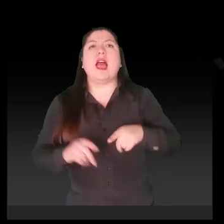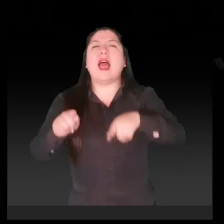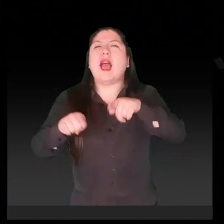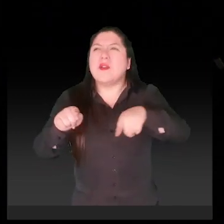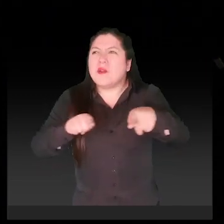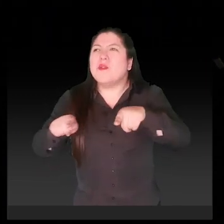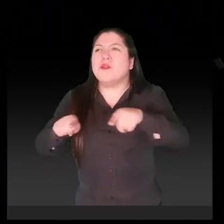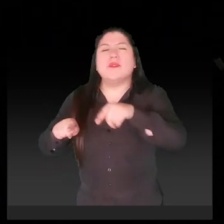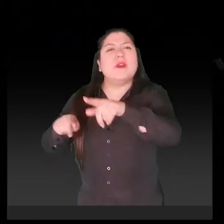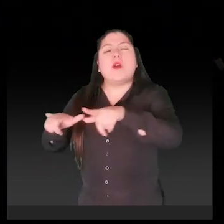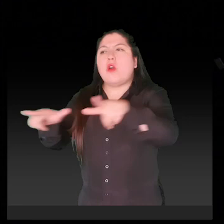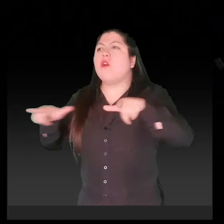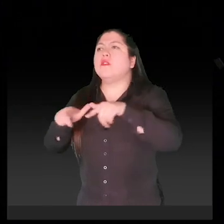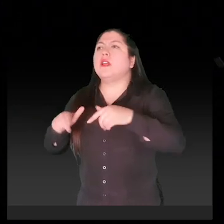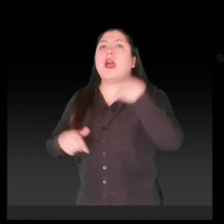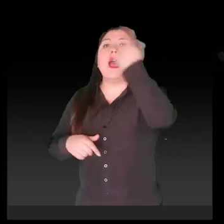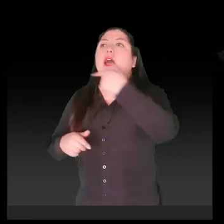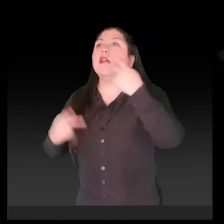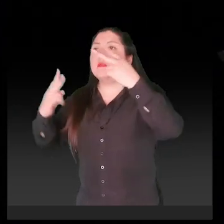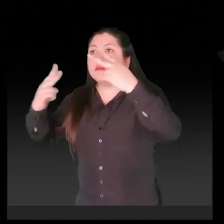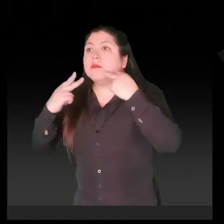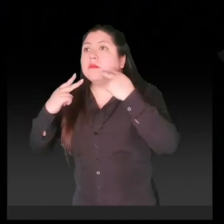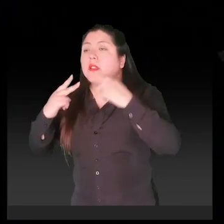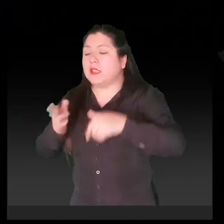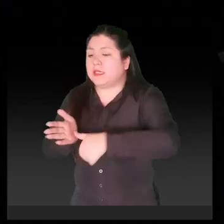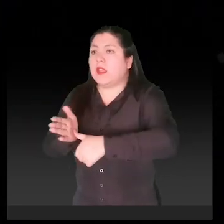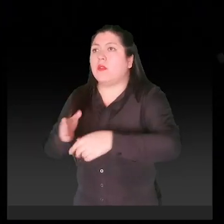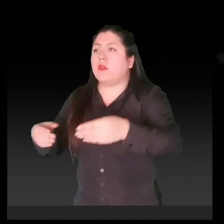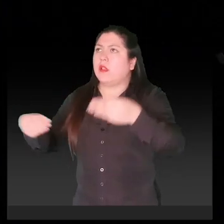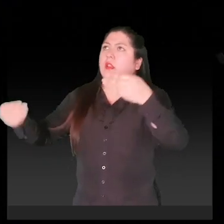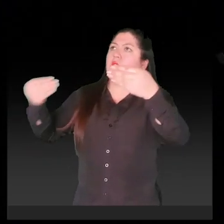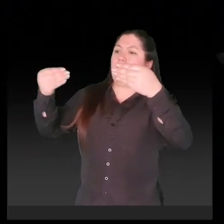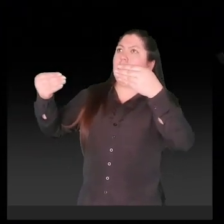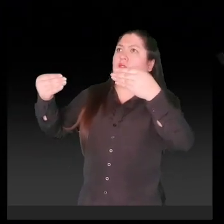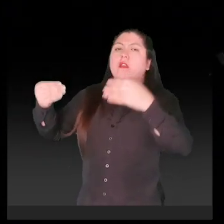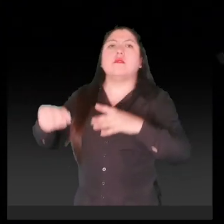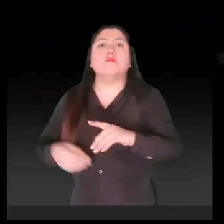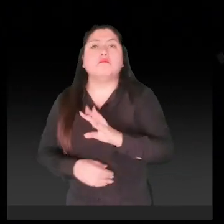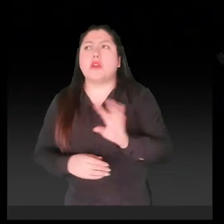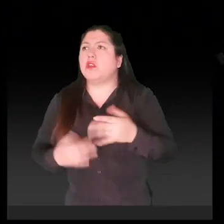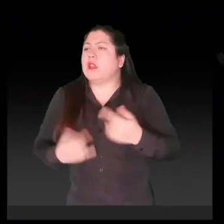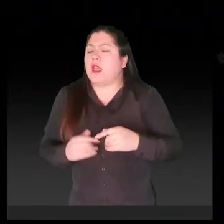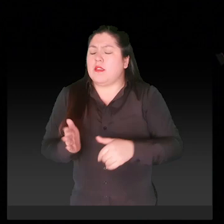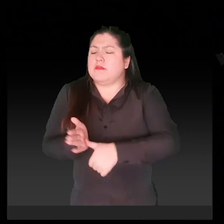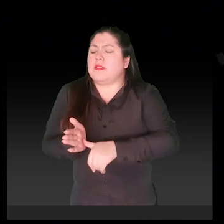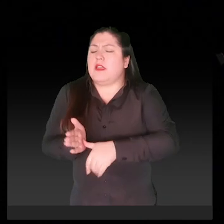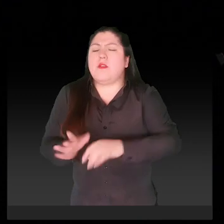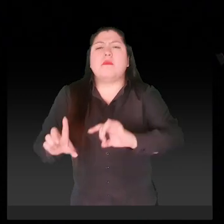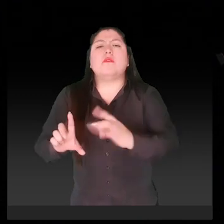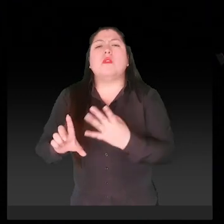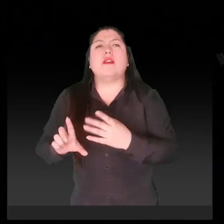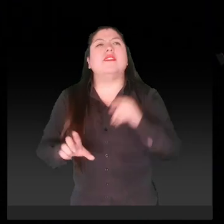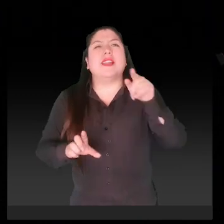favor, identifíquese y ponga la cédula. Ya eso no se va a necesitar. Con la cédula digital podrán autenticarse las personas en las audiencias